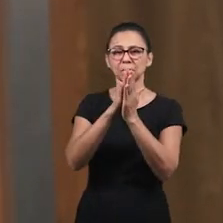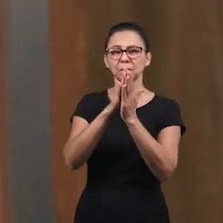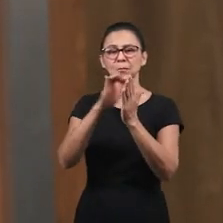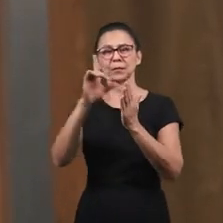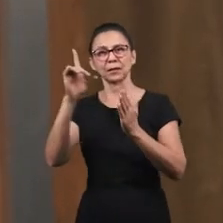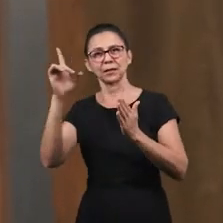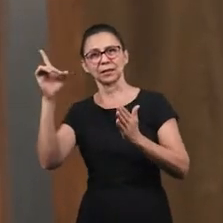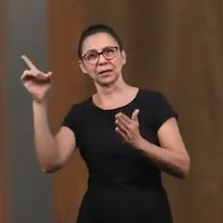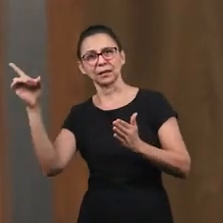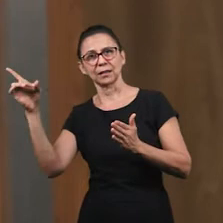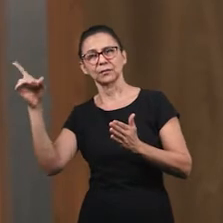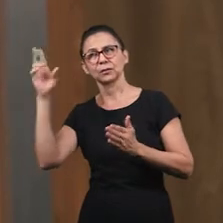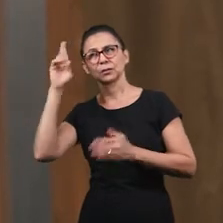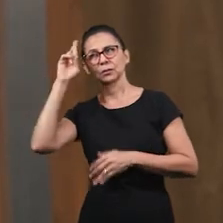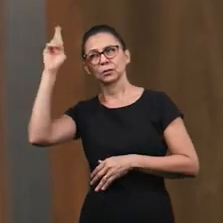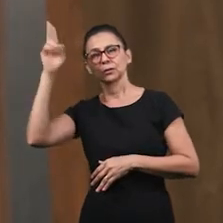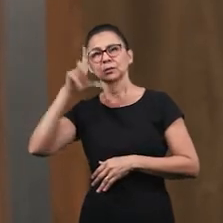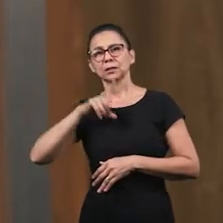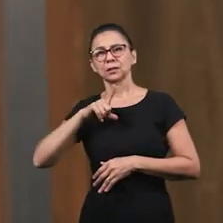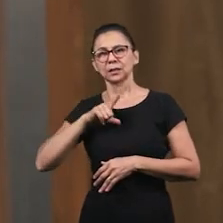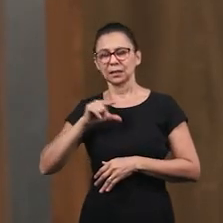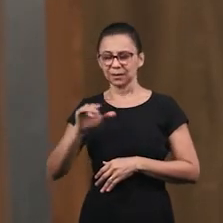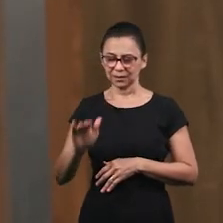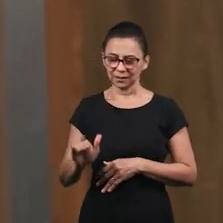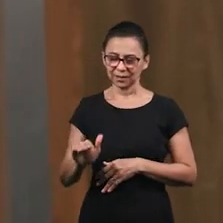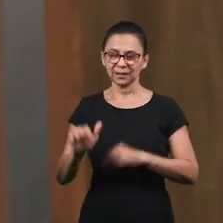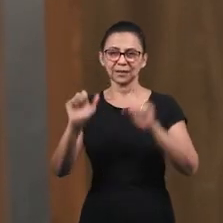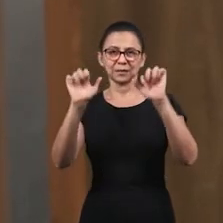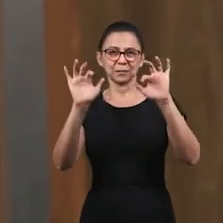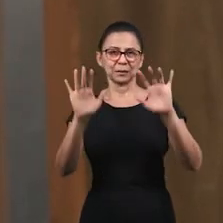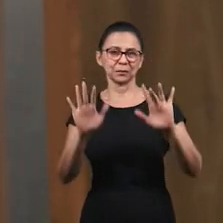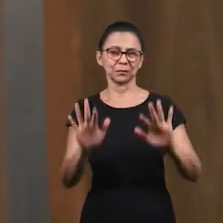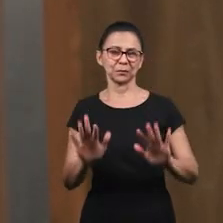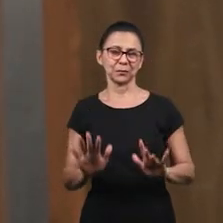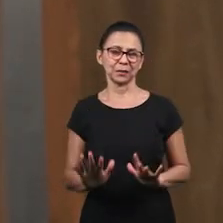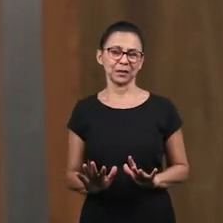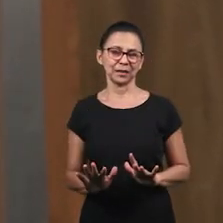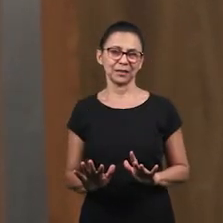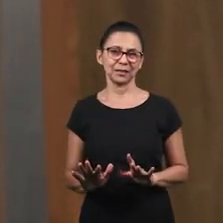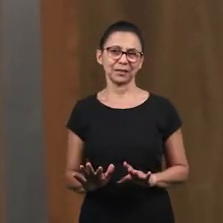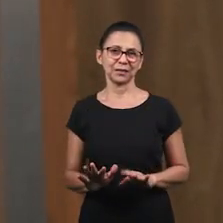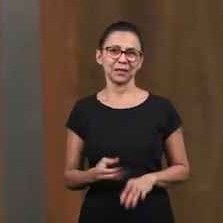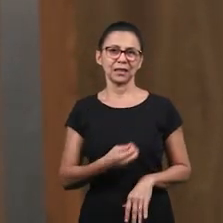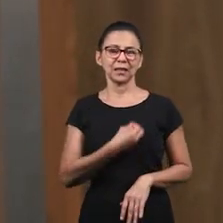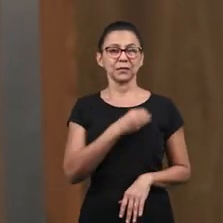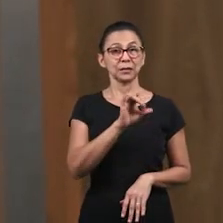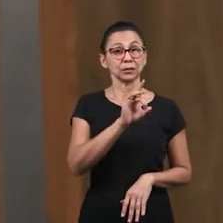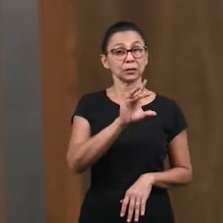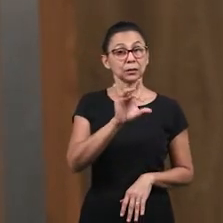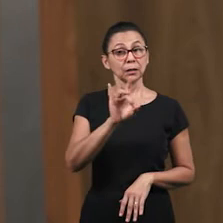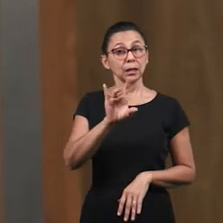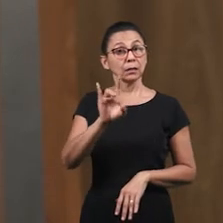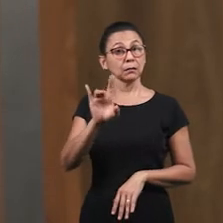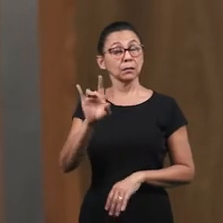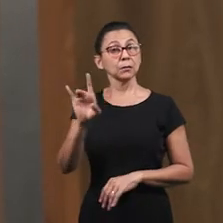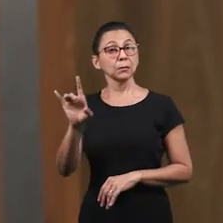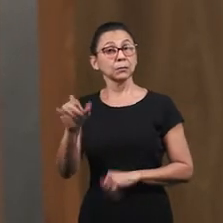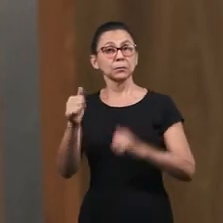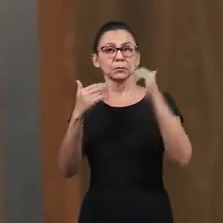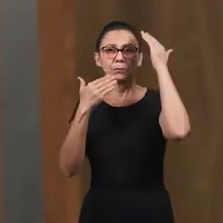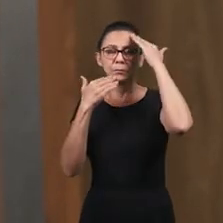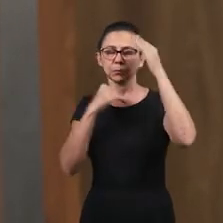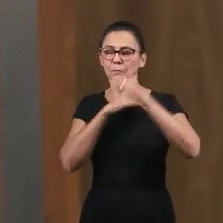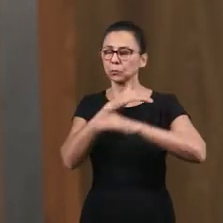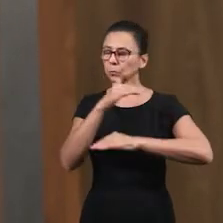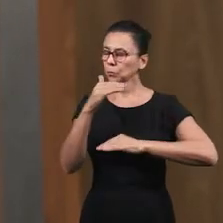tu palabra. El Señor nos ha bendecido a los niños, ha bendecido a cada uno de